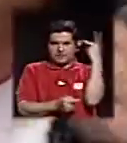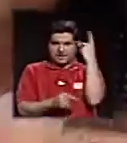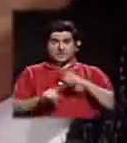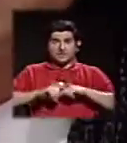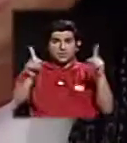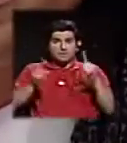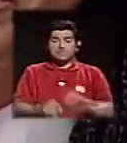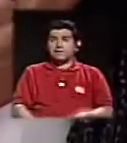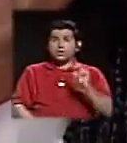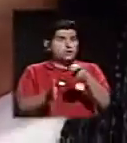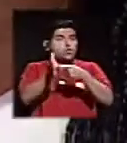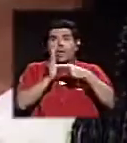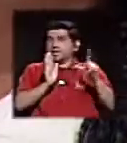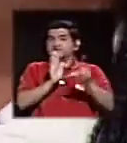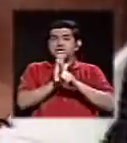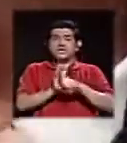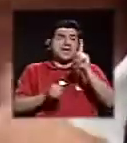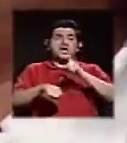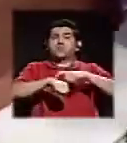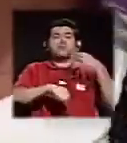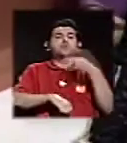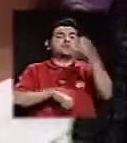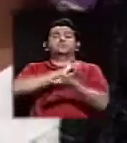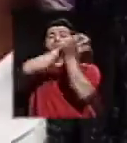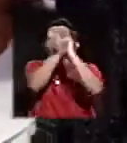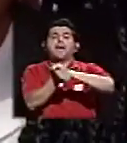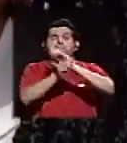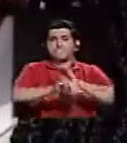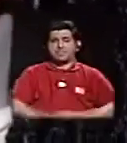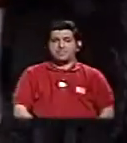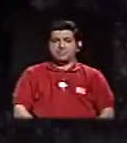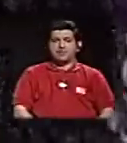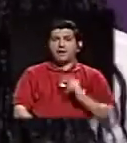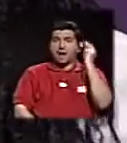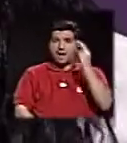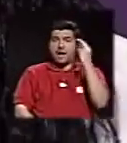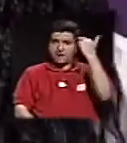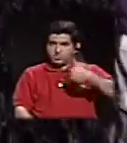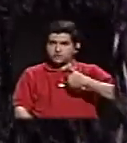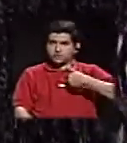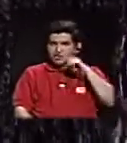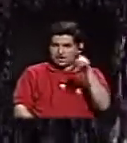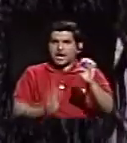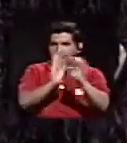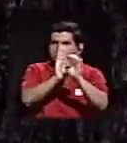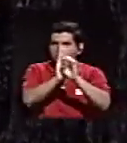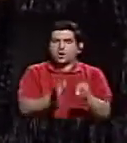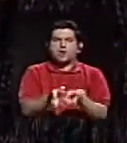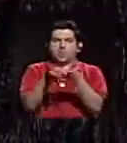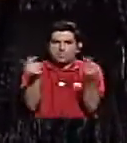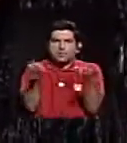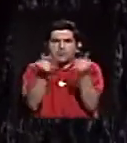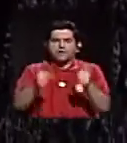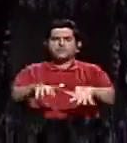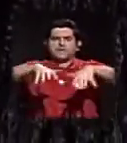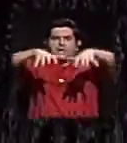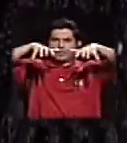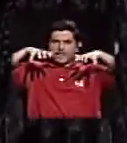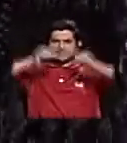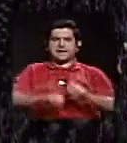pero si no está exigido por ley en cualquier momento puede cambiar y para eso ahí tenemos por ejemplo los resultados de las asambleas